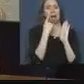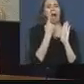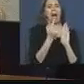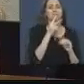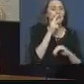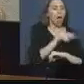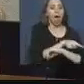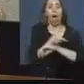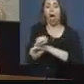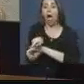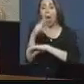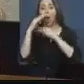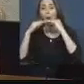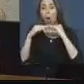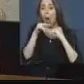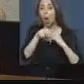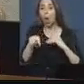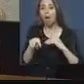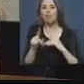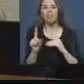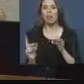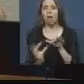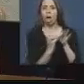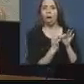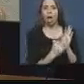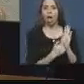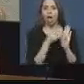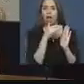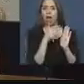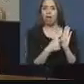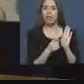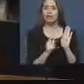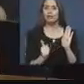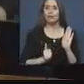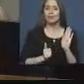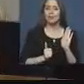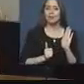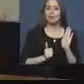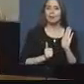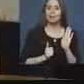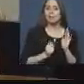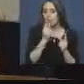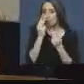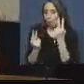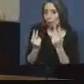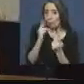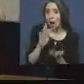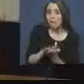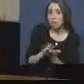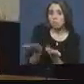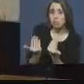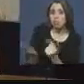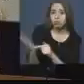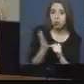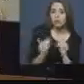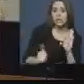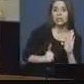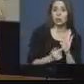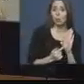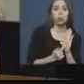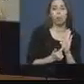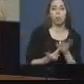una visión que muchas veces no está palpable en los hechos. Y sobre